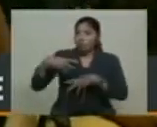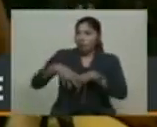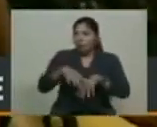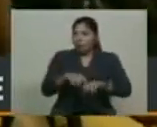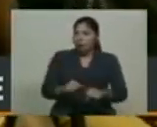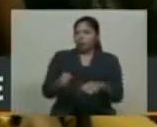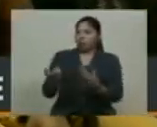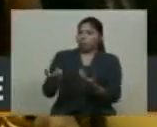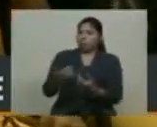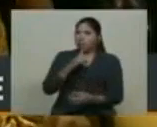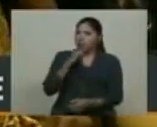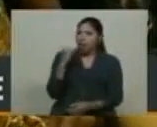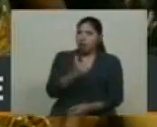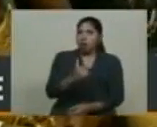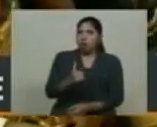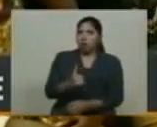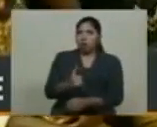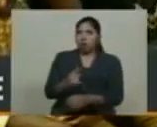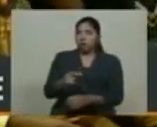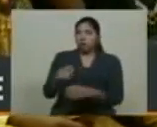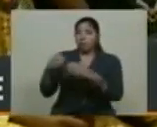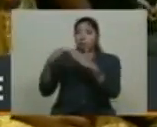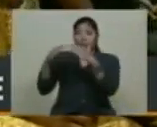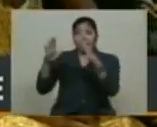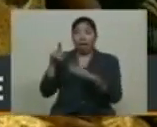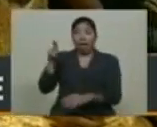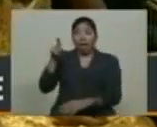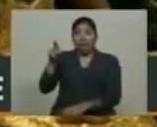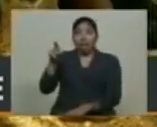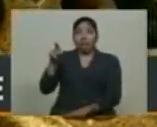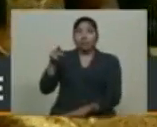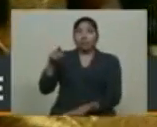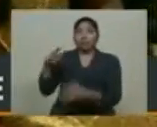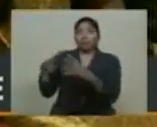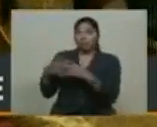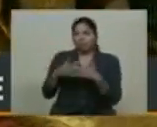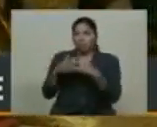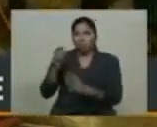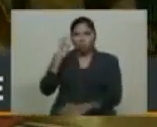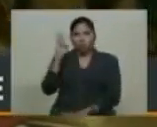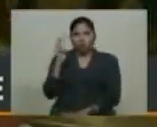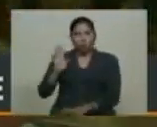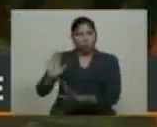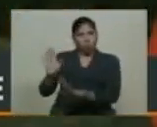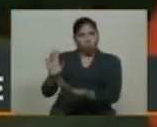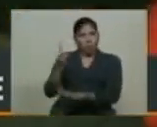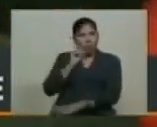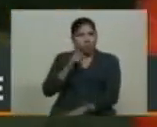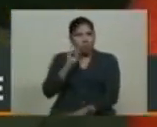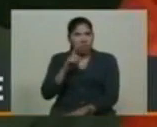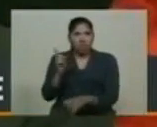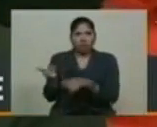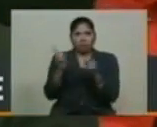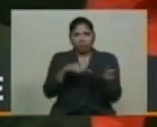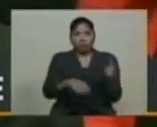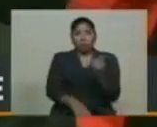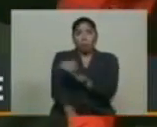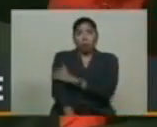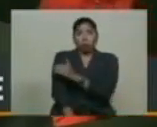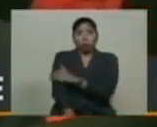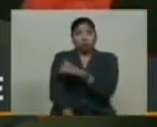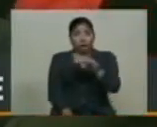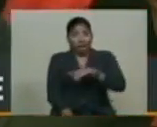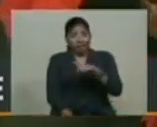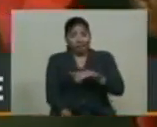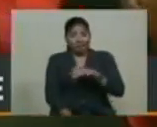patria. La Casa Blanca lo negó. La Unión Europea habló de cortina de humo. La oposición interna volvió a sacar